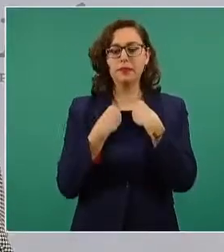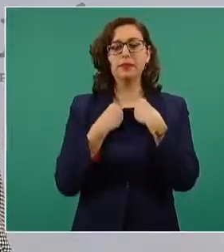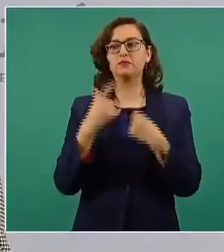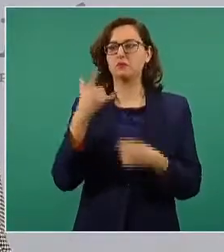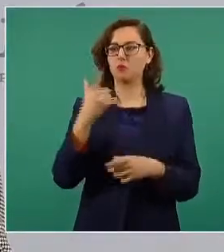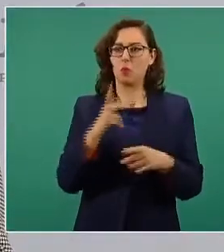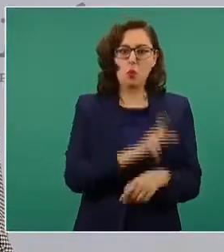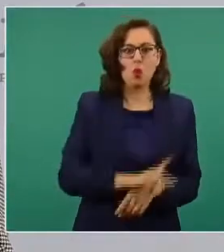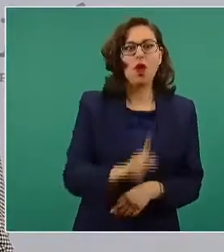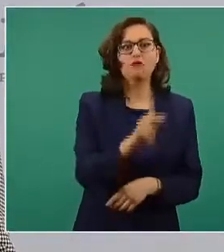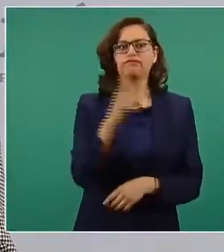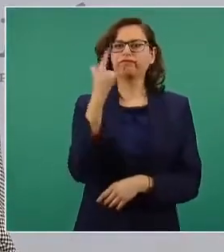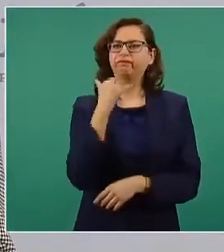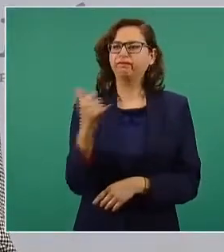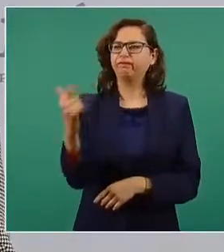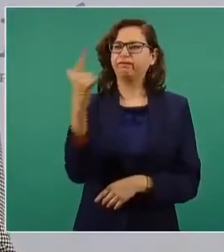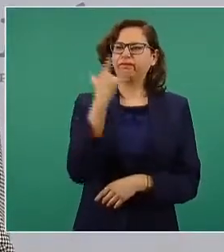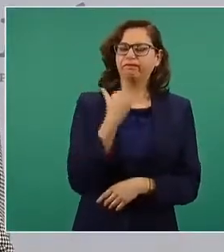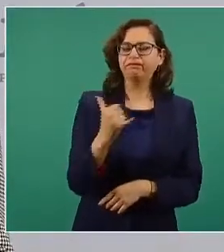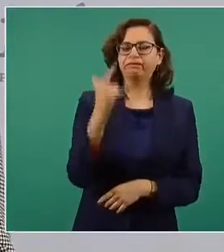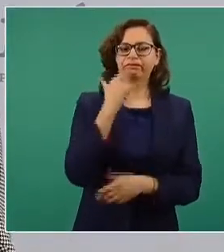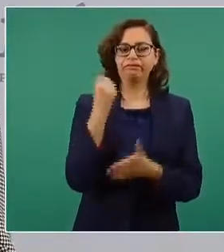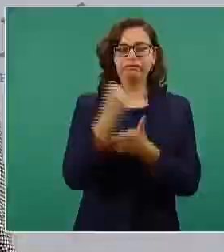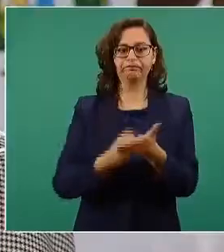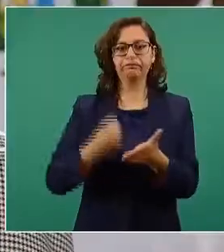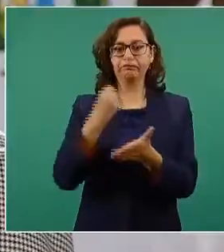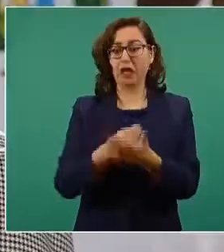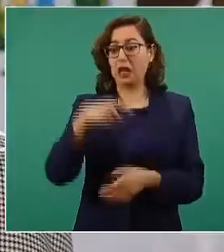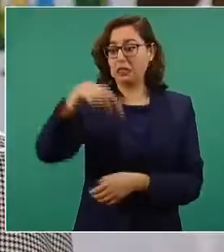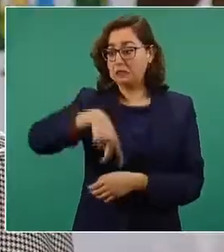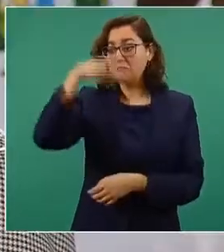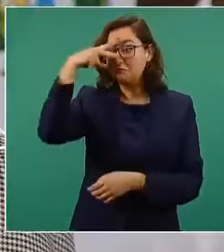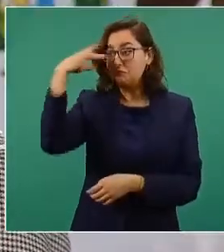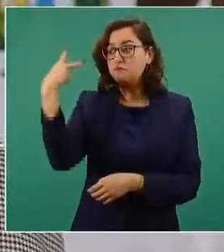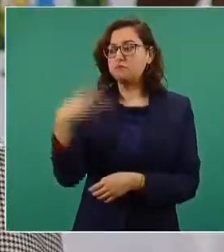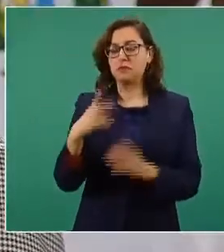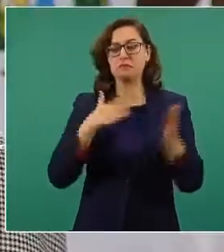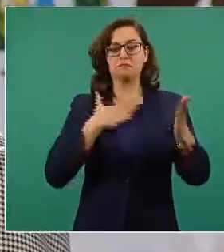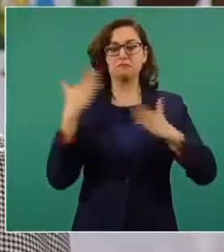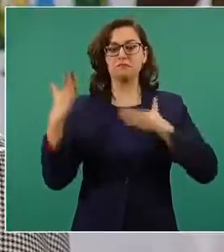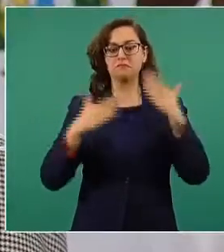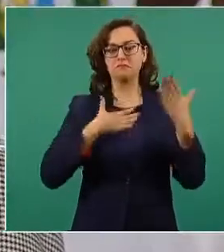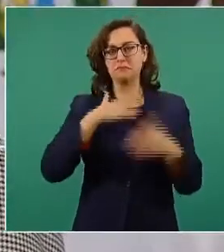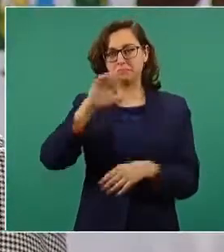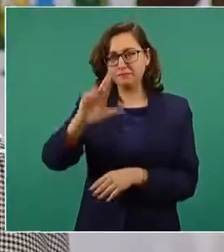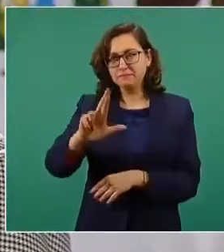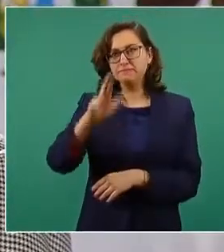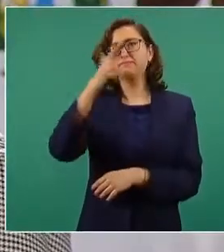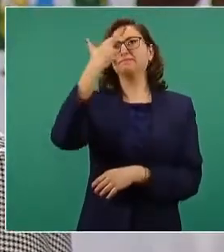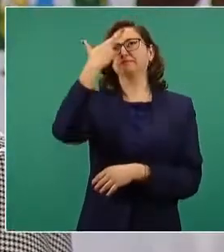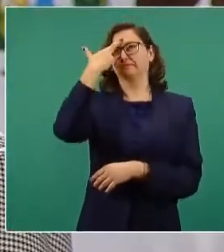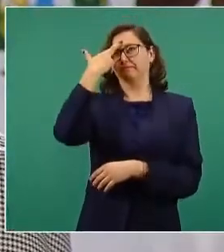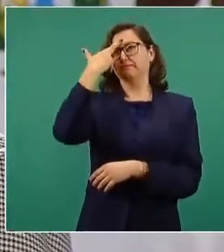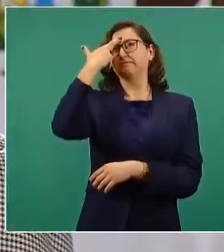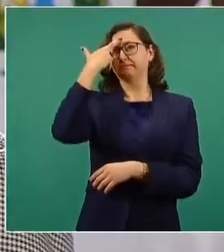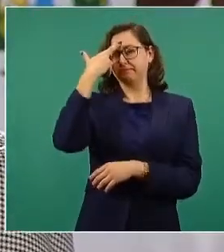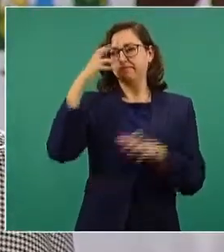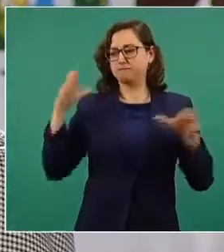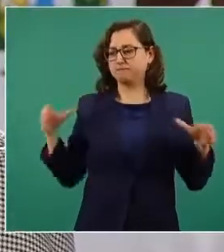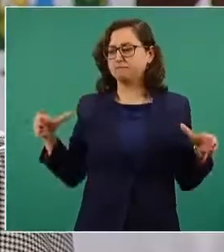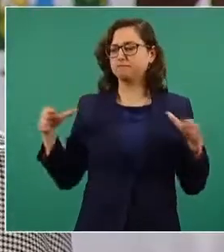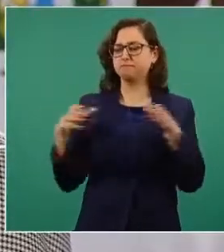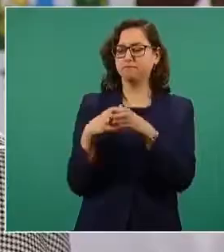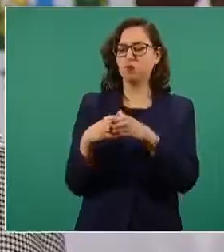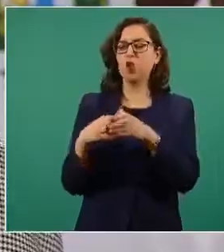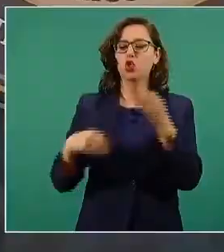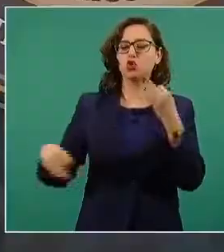pueblos. Estas celebraciones mexicanas son un tributo a la memoria colectiva por las luchas,